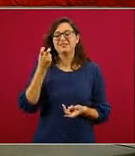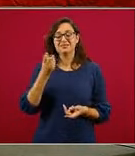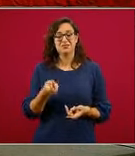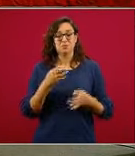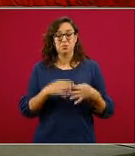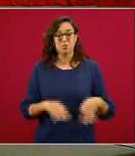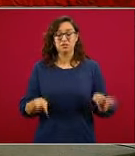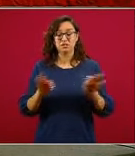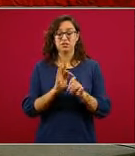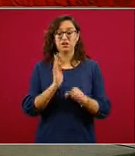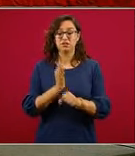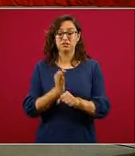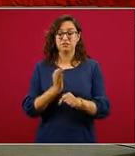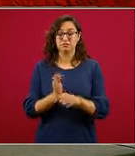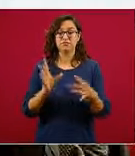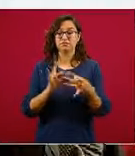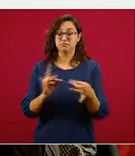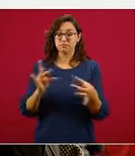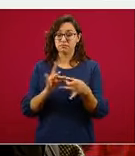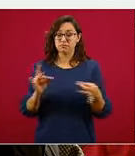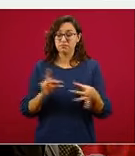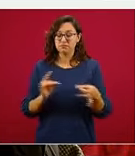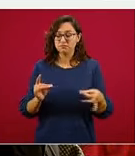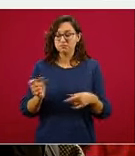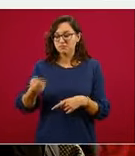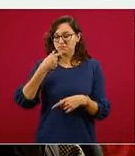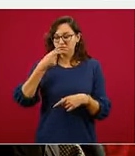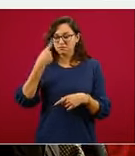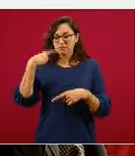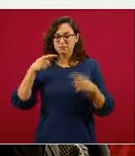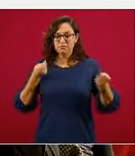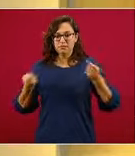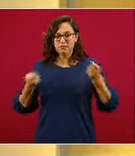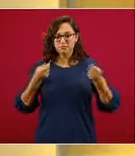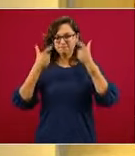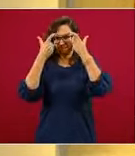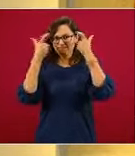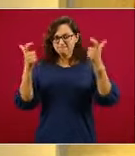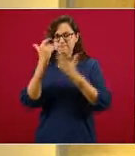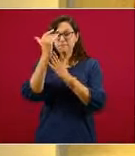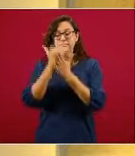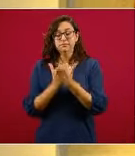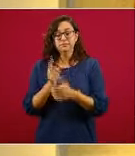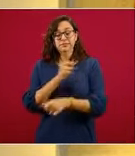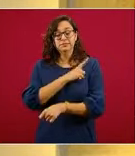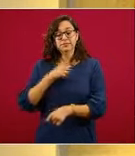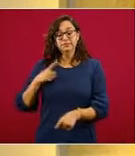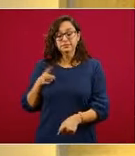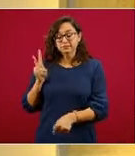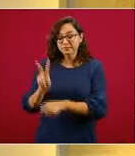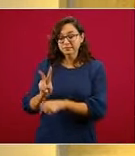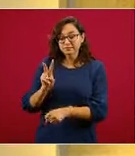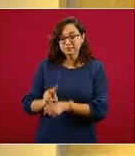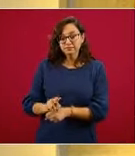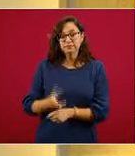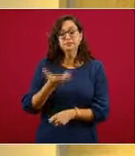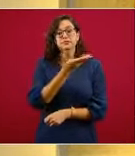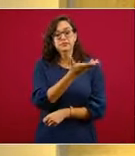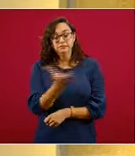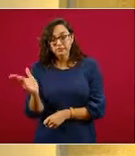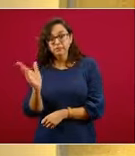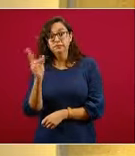explicar cómo la regulación de la ansiedad es importantísima y todos aquellos que consuman alguna